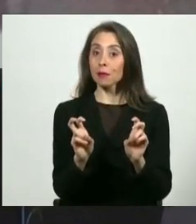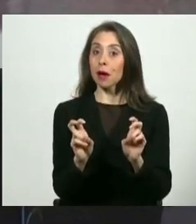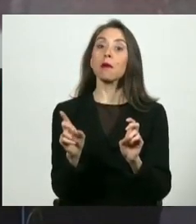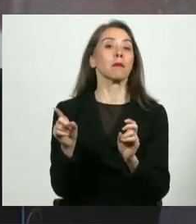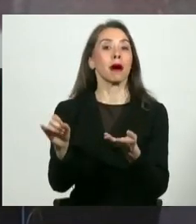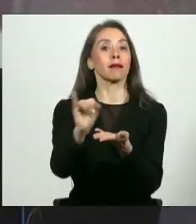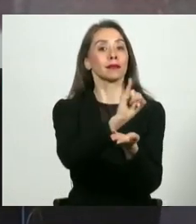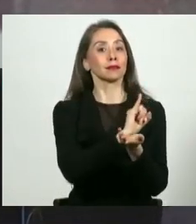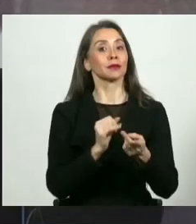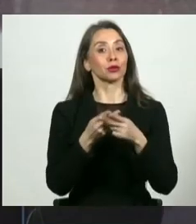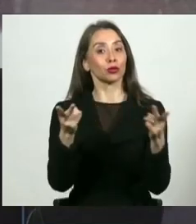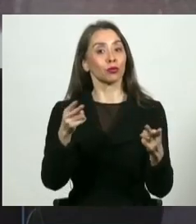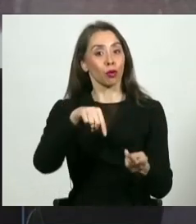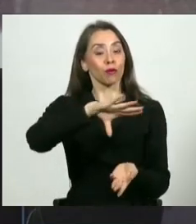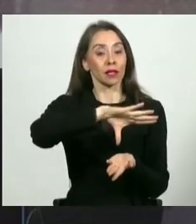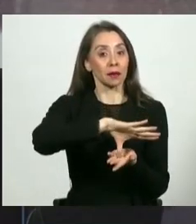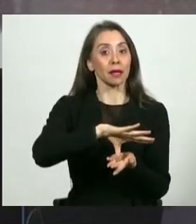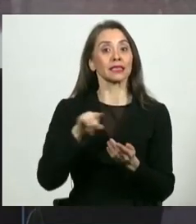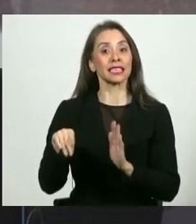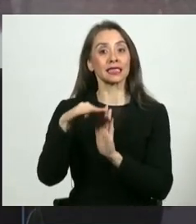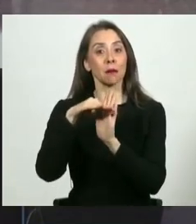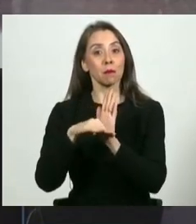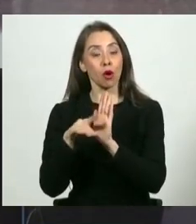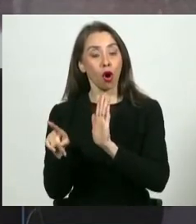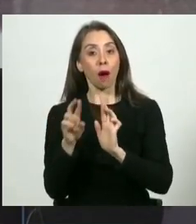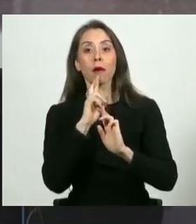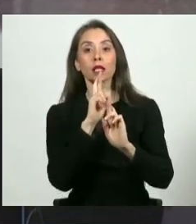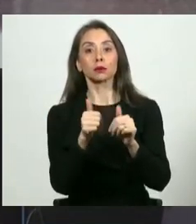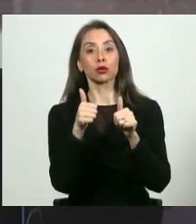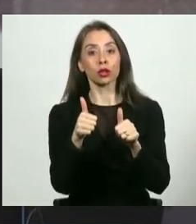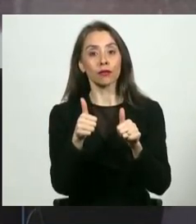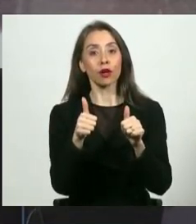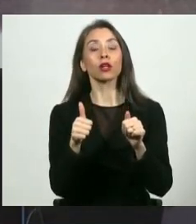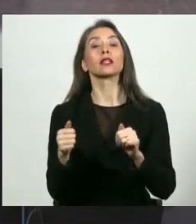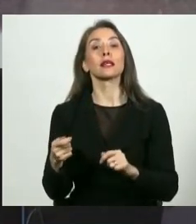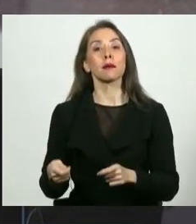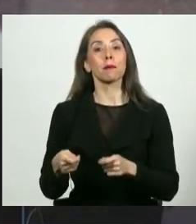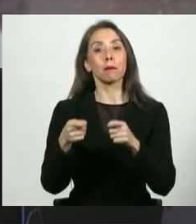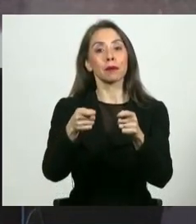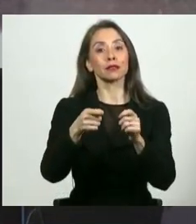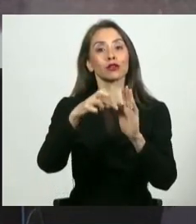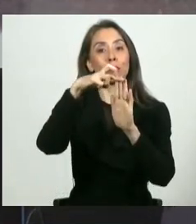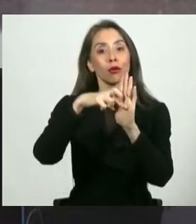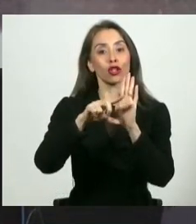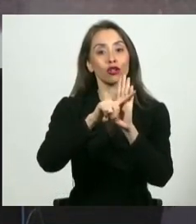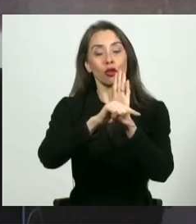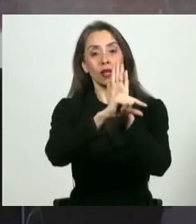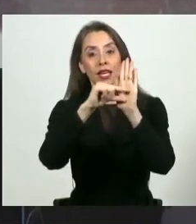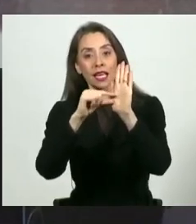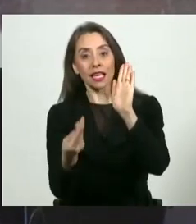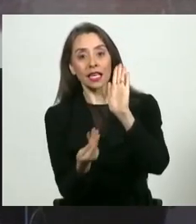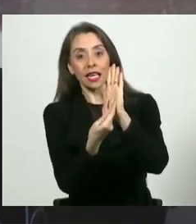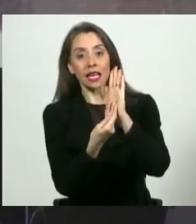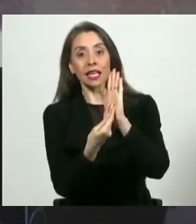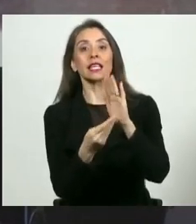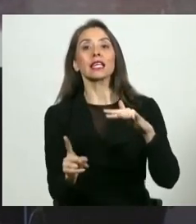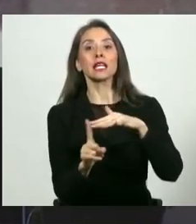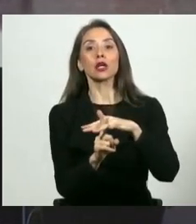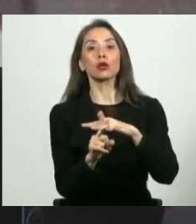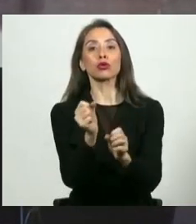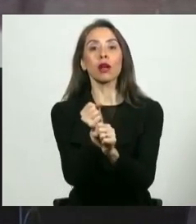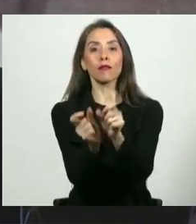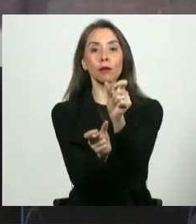de este país. El programa responde de manera positiva a la indicación sustitutiva al proyecto de ley que crea un sistema de inclusión laboral para personas en